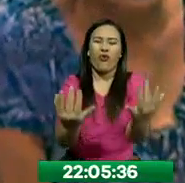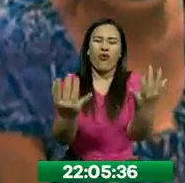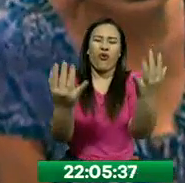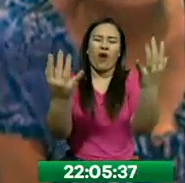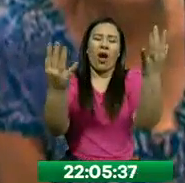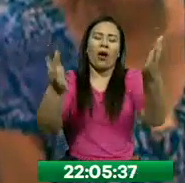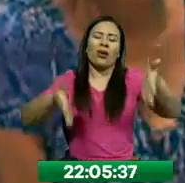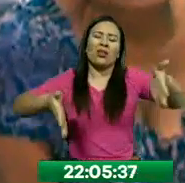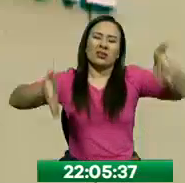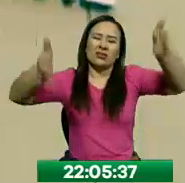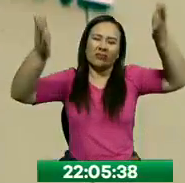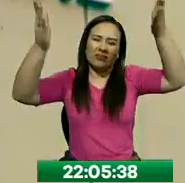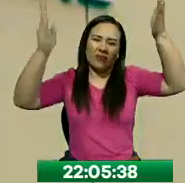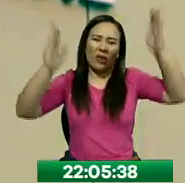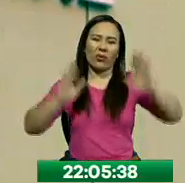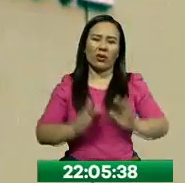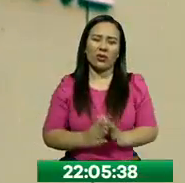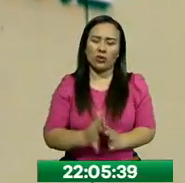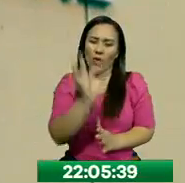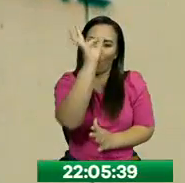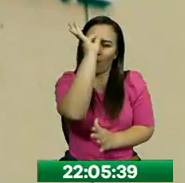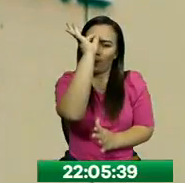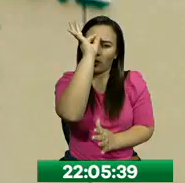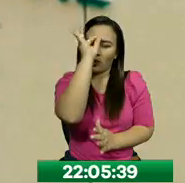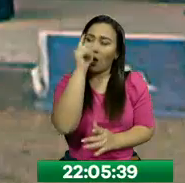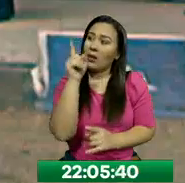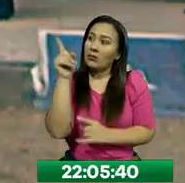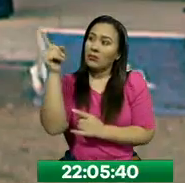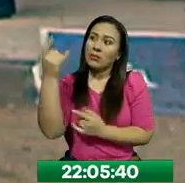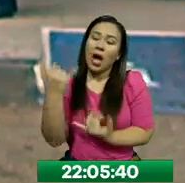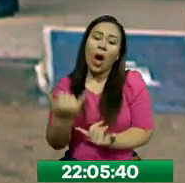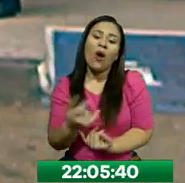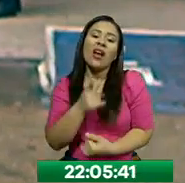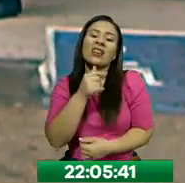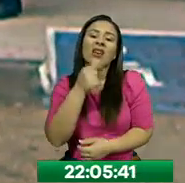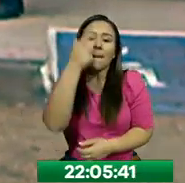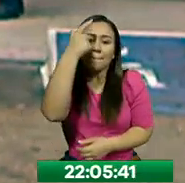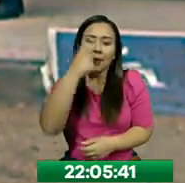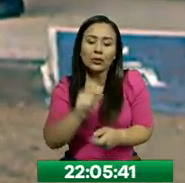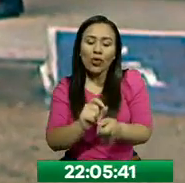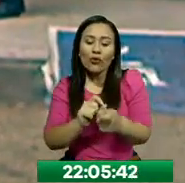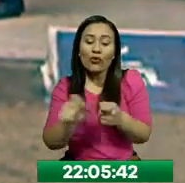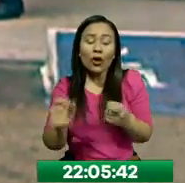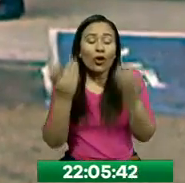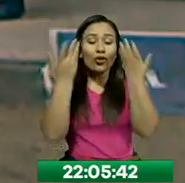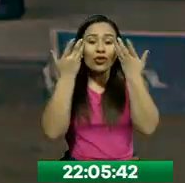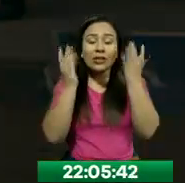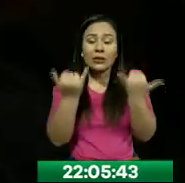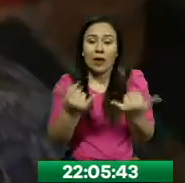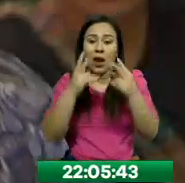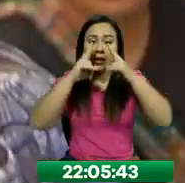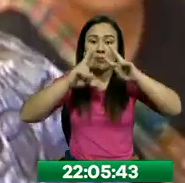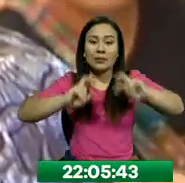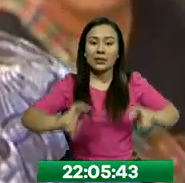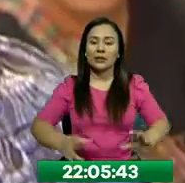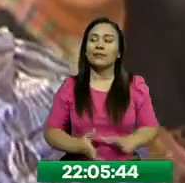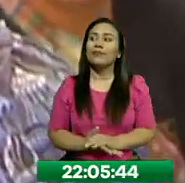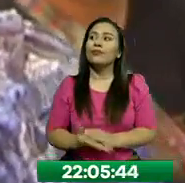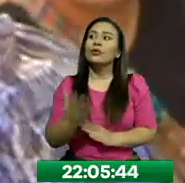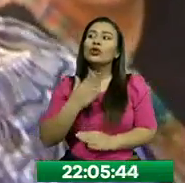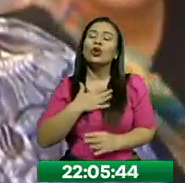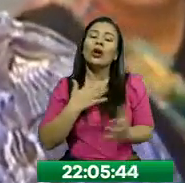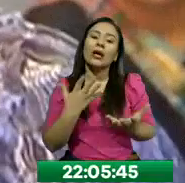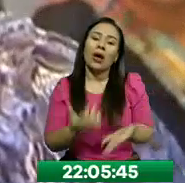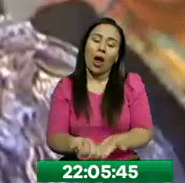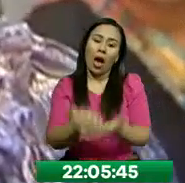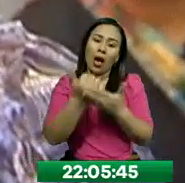denunciar los hechos a la espera de que se sancione al responsable de este suceso quiero que ayude porque